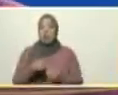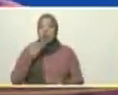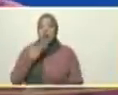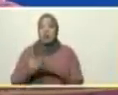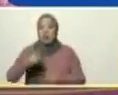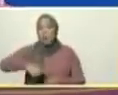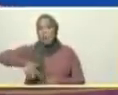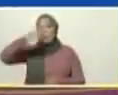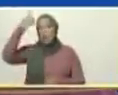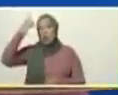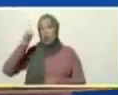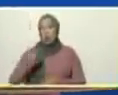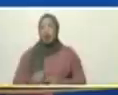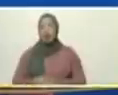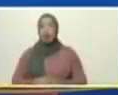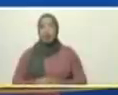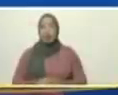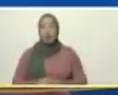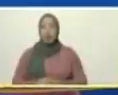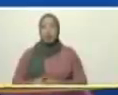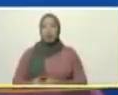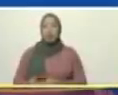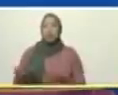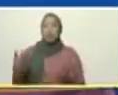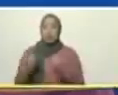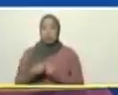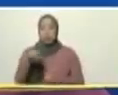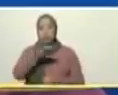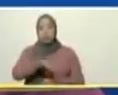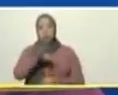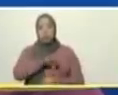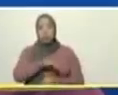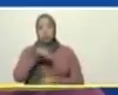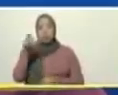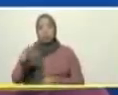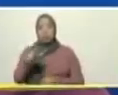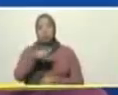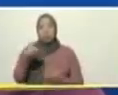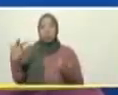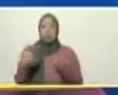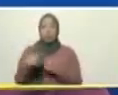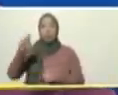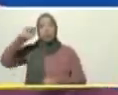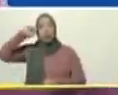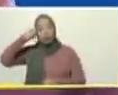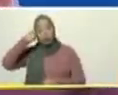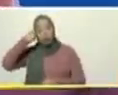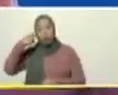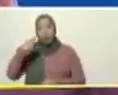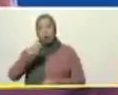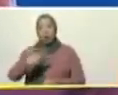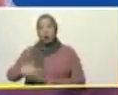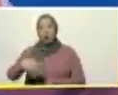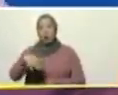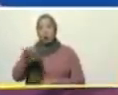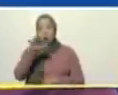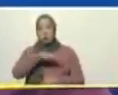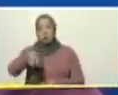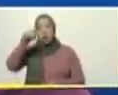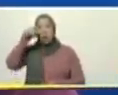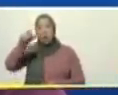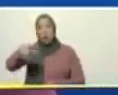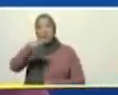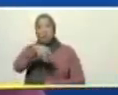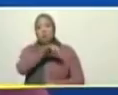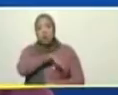y pena, porque soy chileno, ¿no? La vergüenza y la pena, lo dije ayer, viene de recordar que el gobierno de Chile, en ese golpe